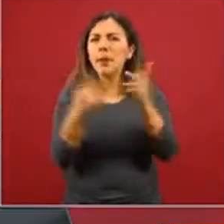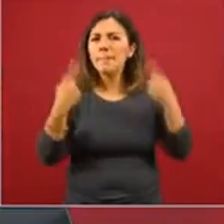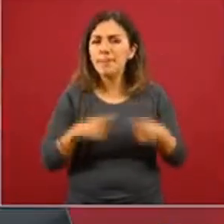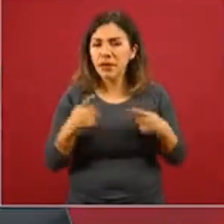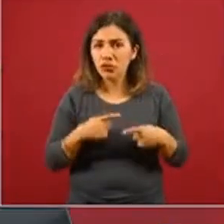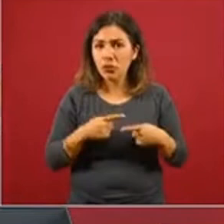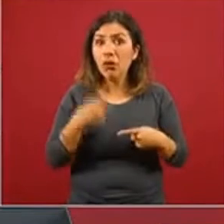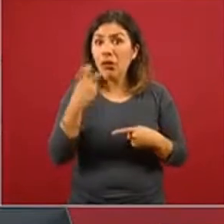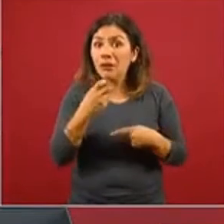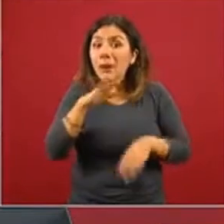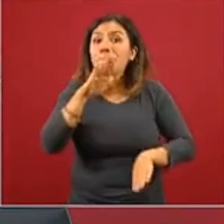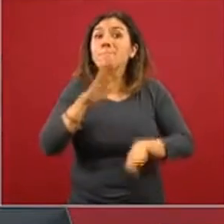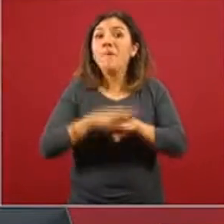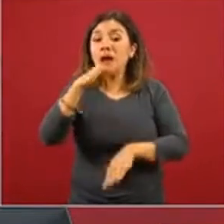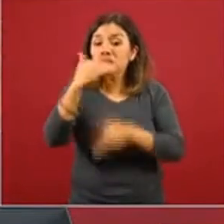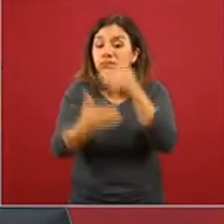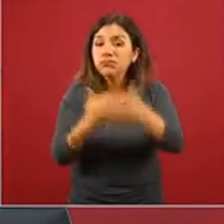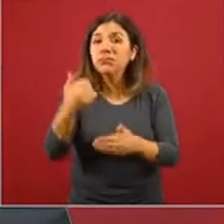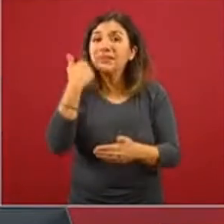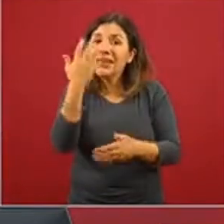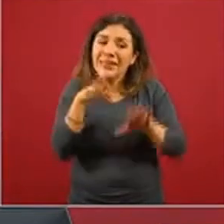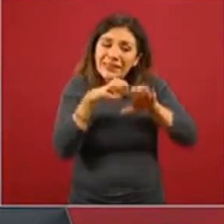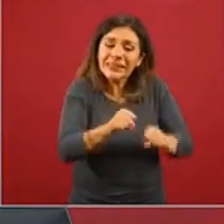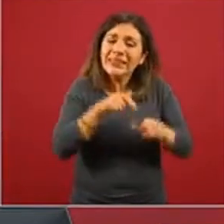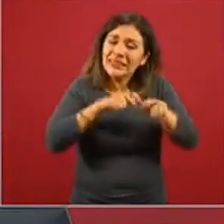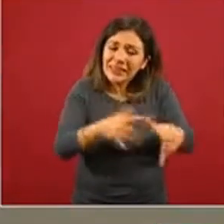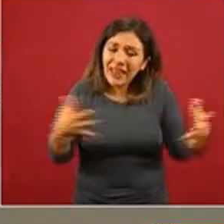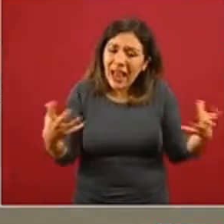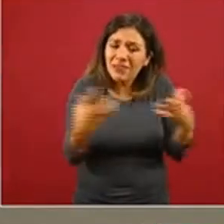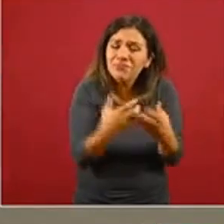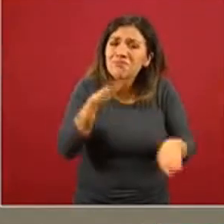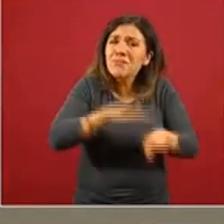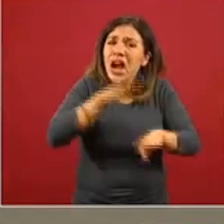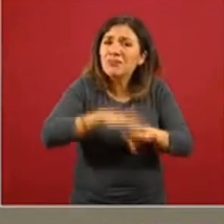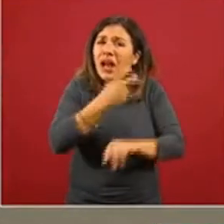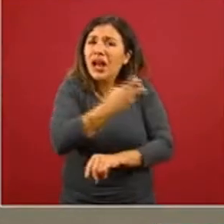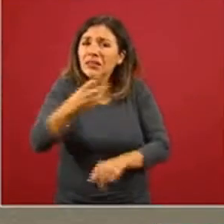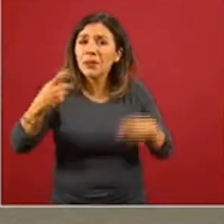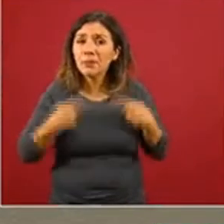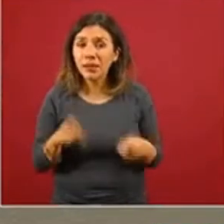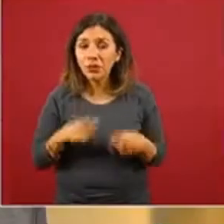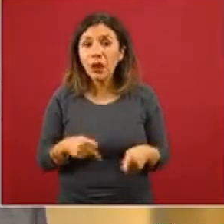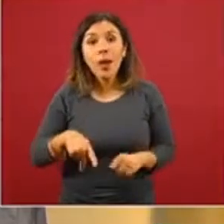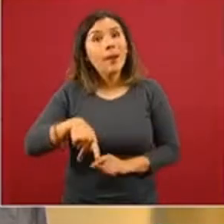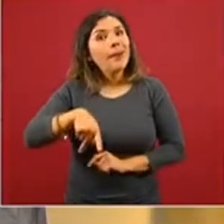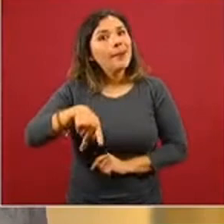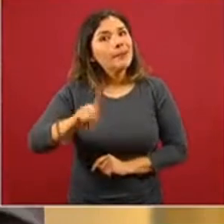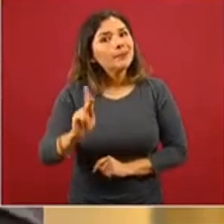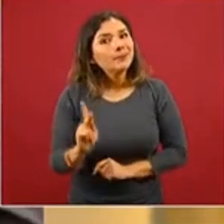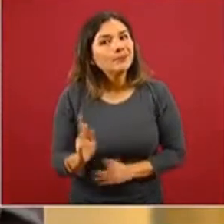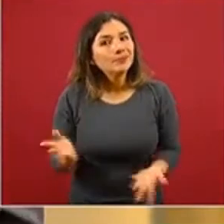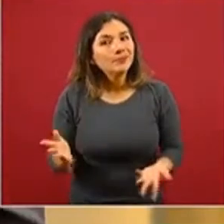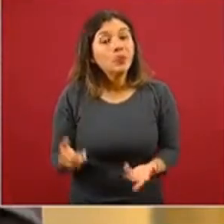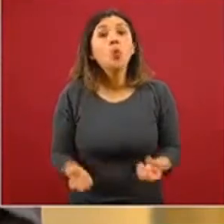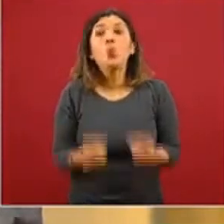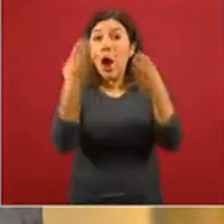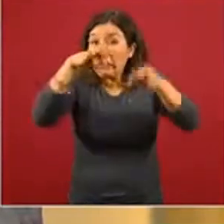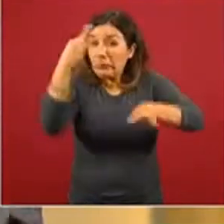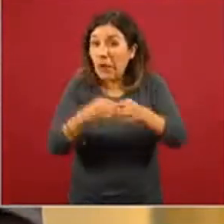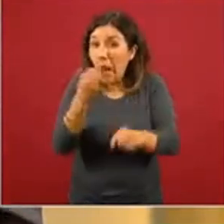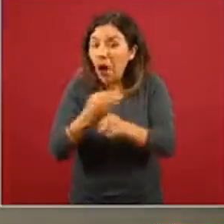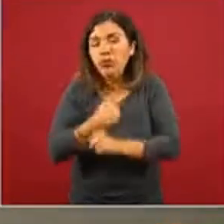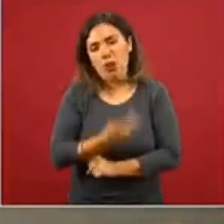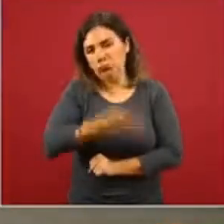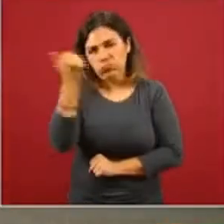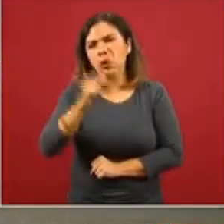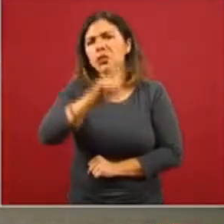hemos tenido un gran reto para poder retener a una proporción importante de ellas. Pero no tengo el dato ahorita, pero lo